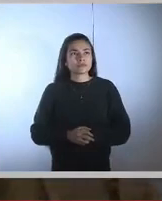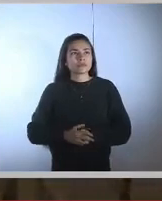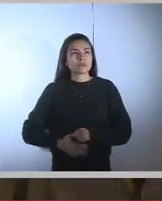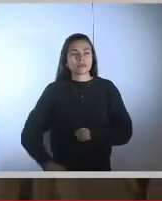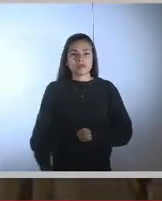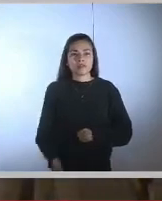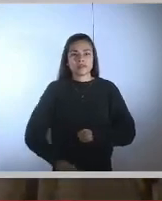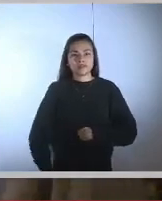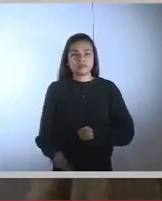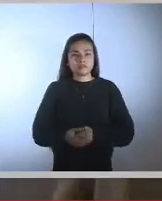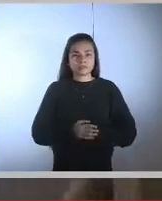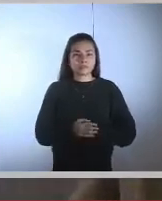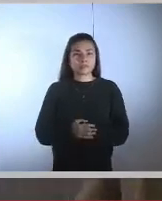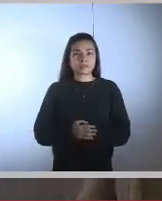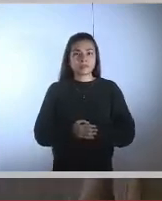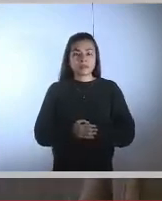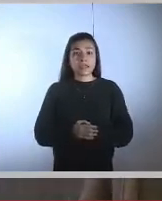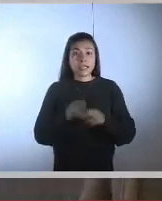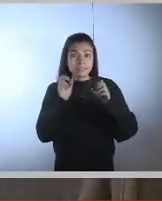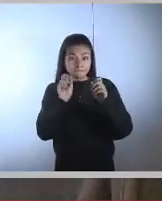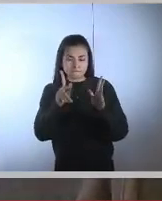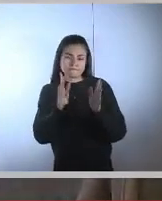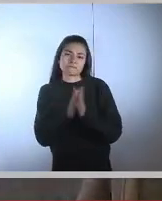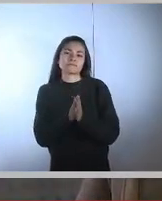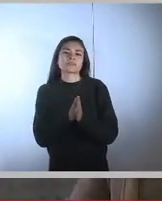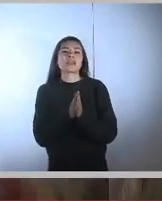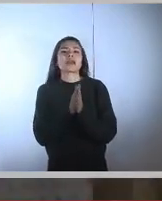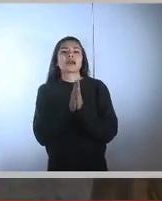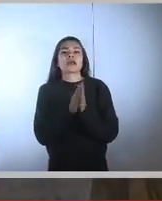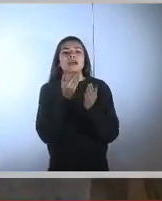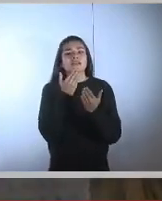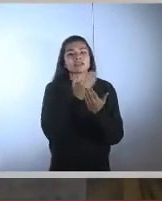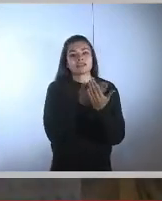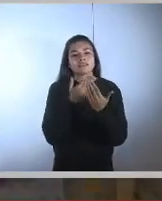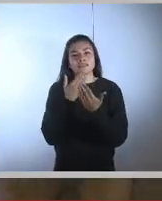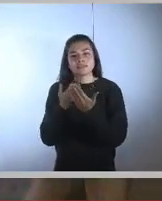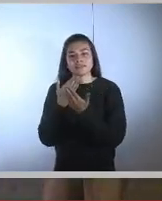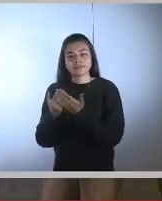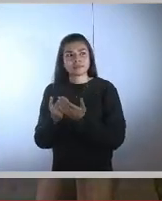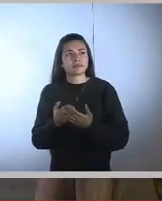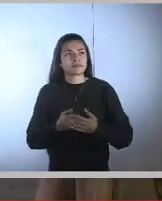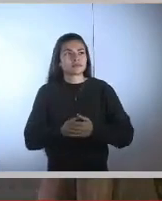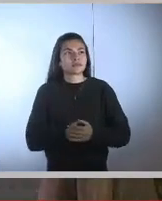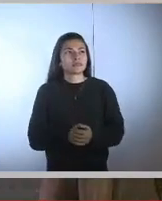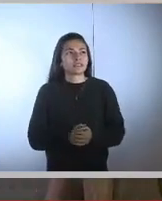sense.